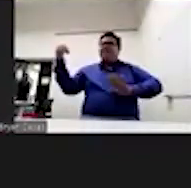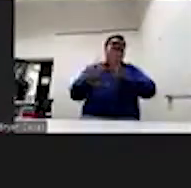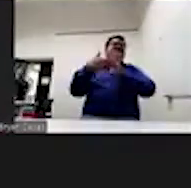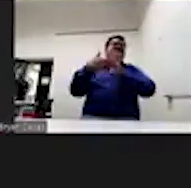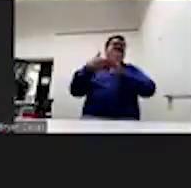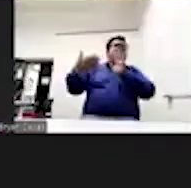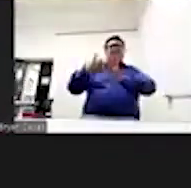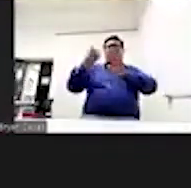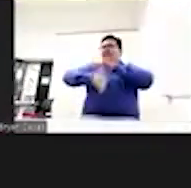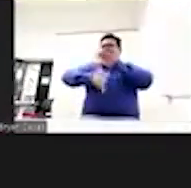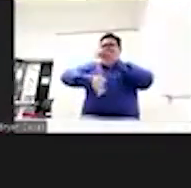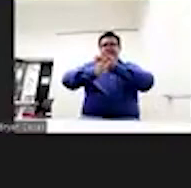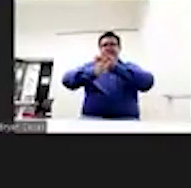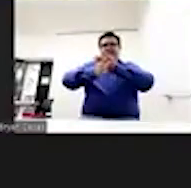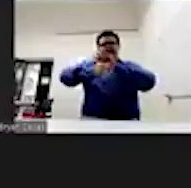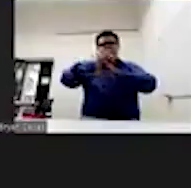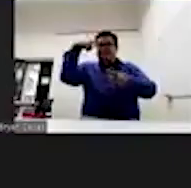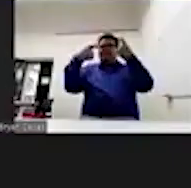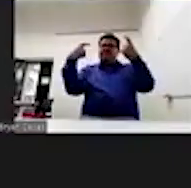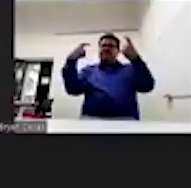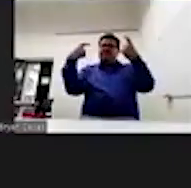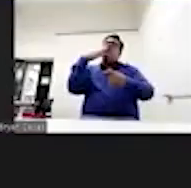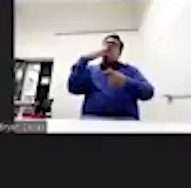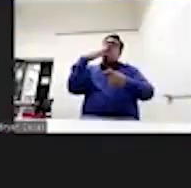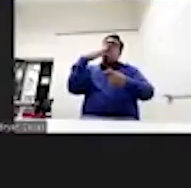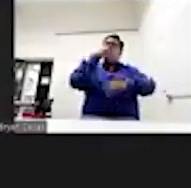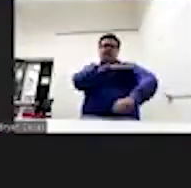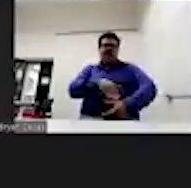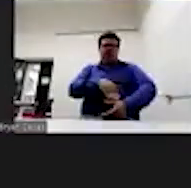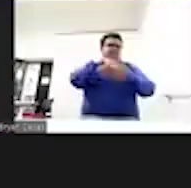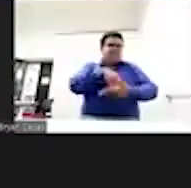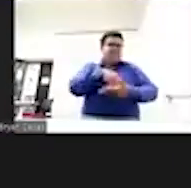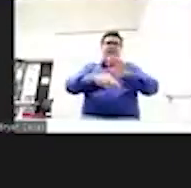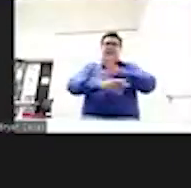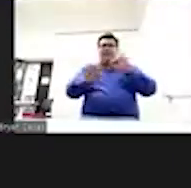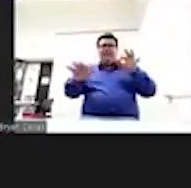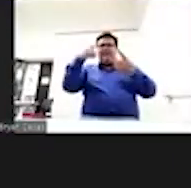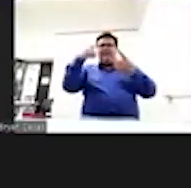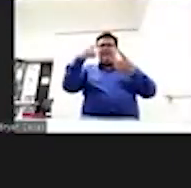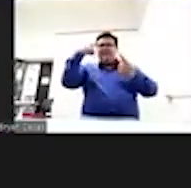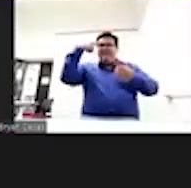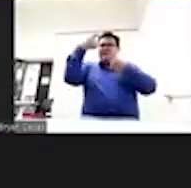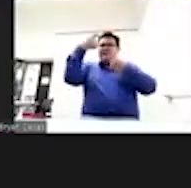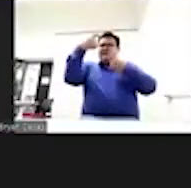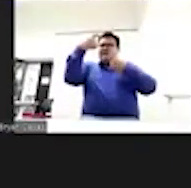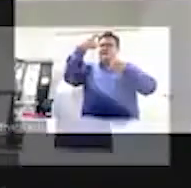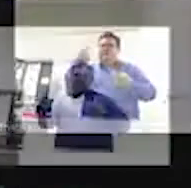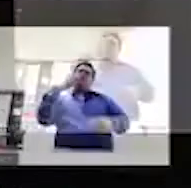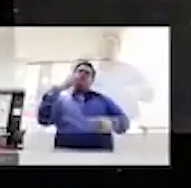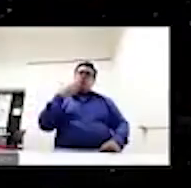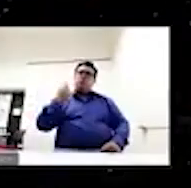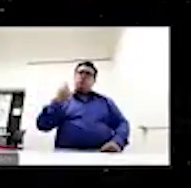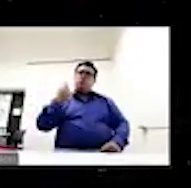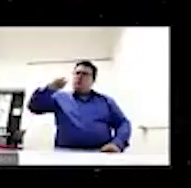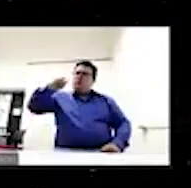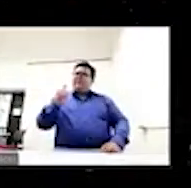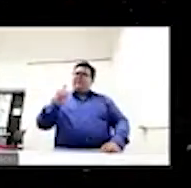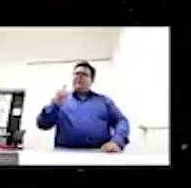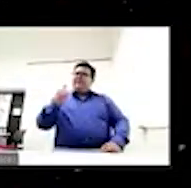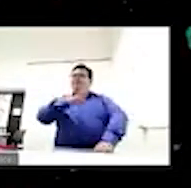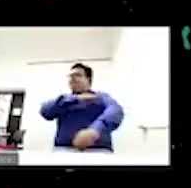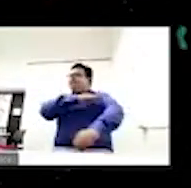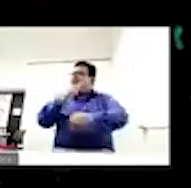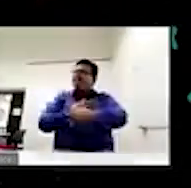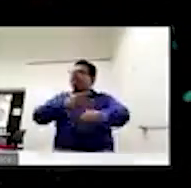tiene fuerza para levantarse, levantar una aguja. Soy una mujer condenada a muerte. Soy una mujer